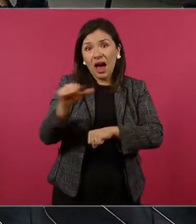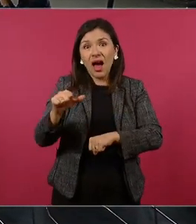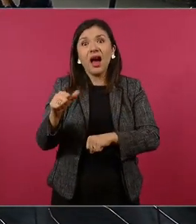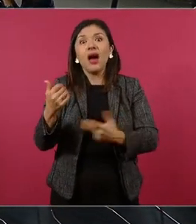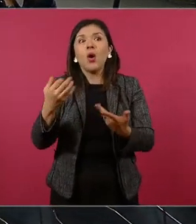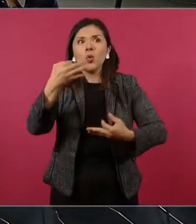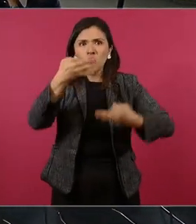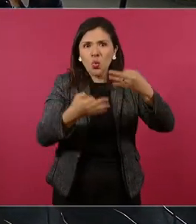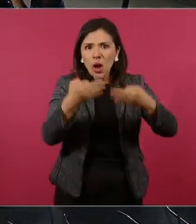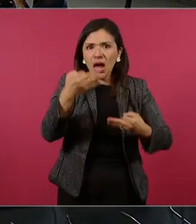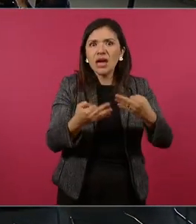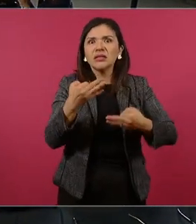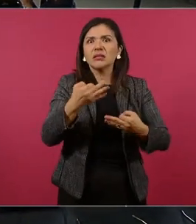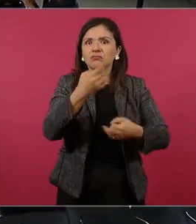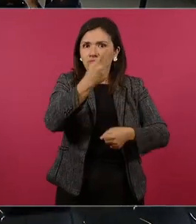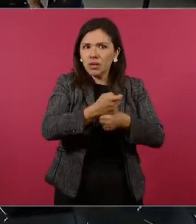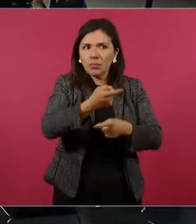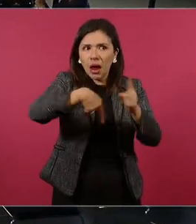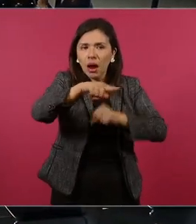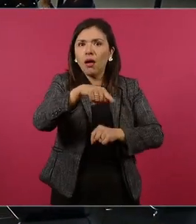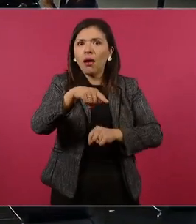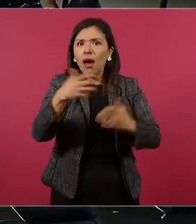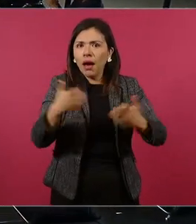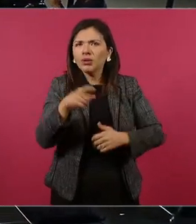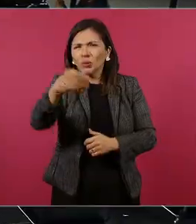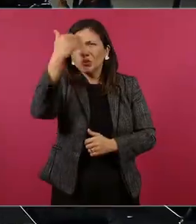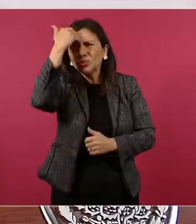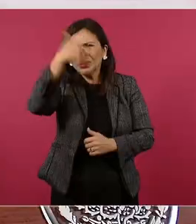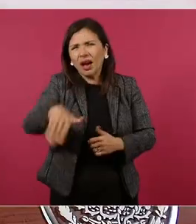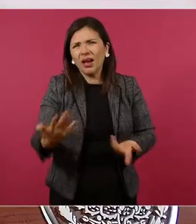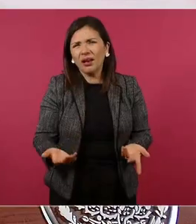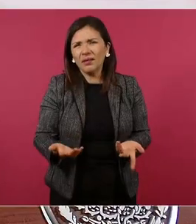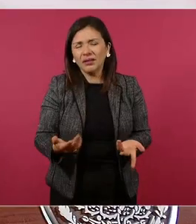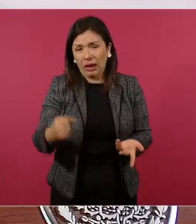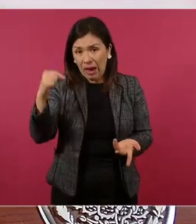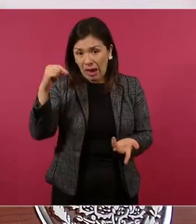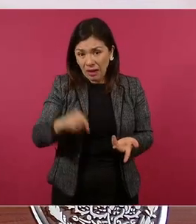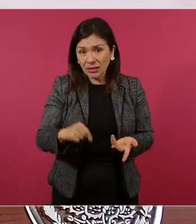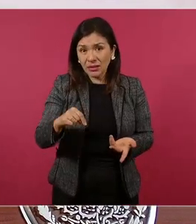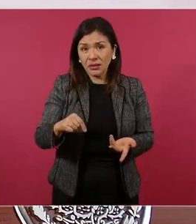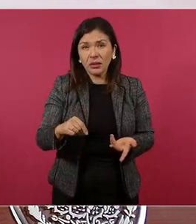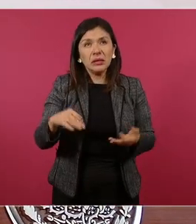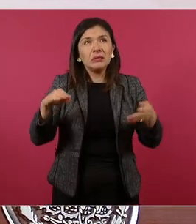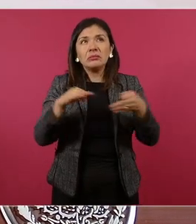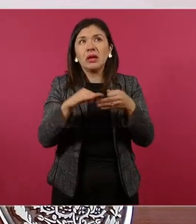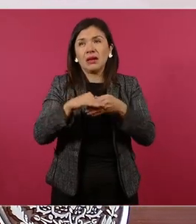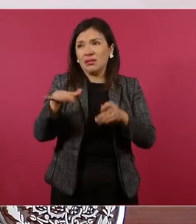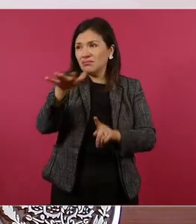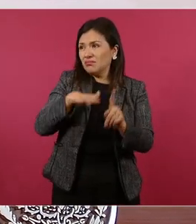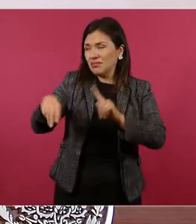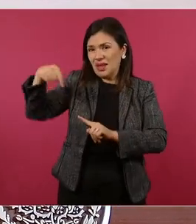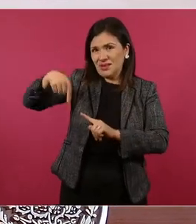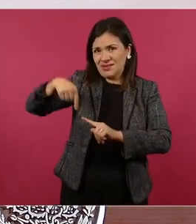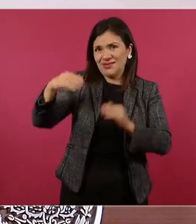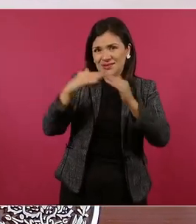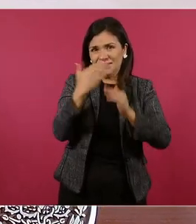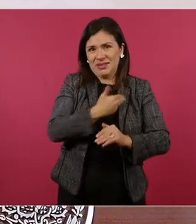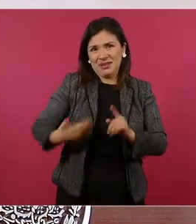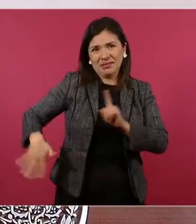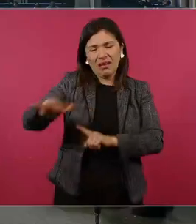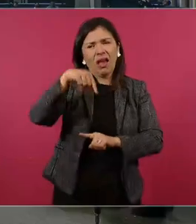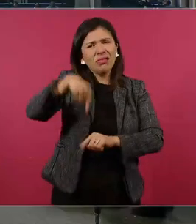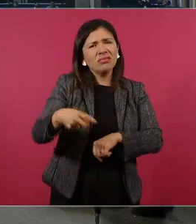los jueces de primera instancia usted sabe presidente que aquí alrededor del palacio diario